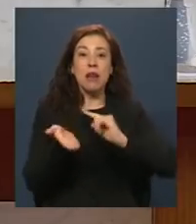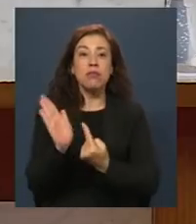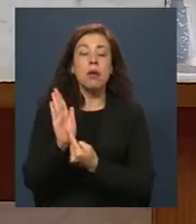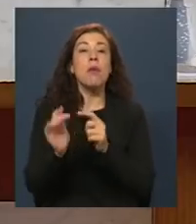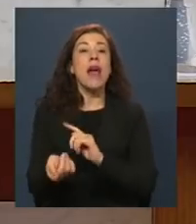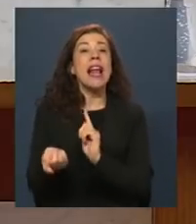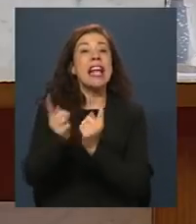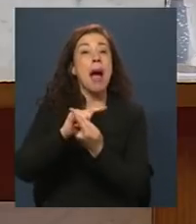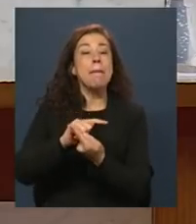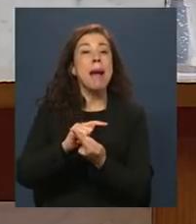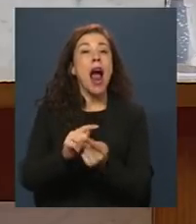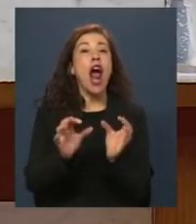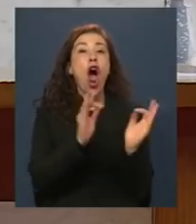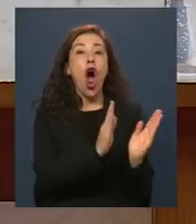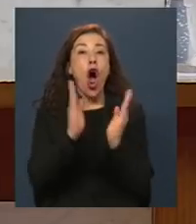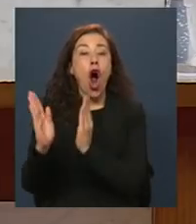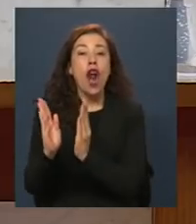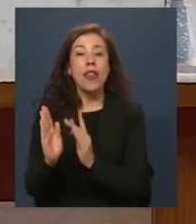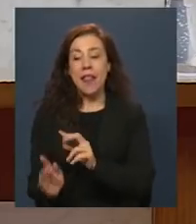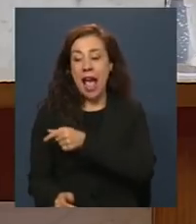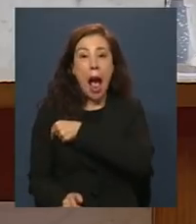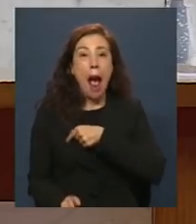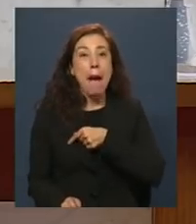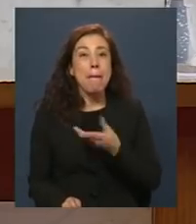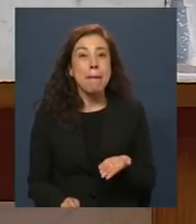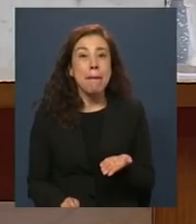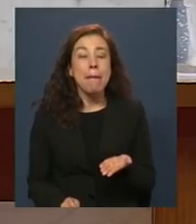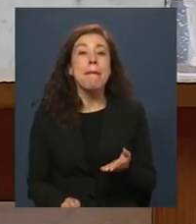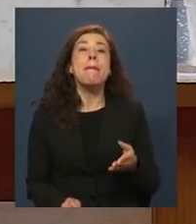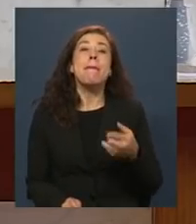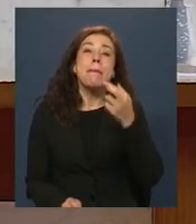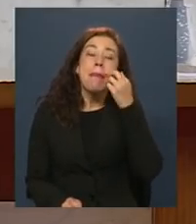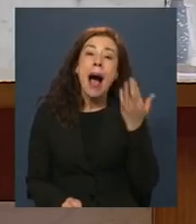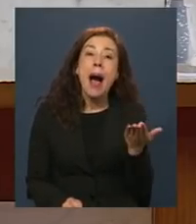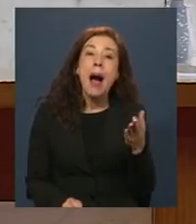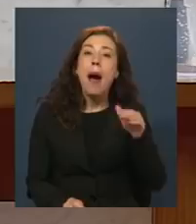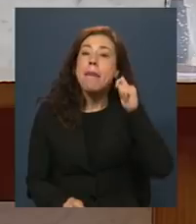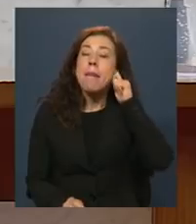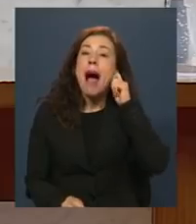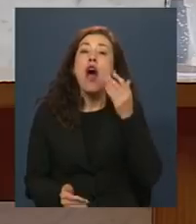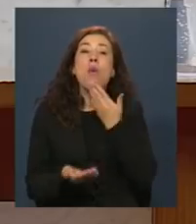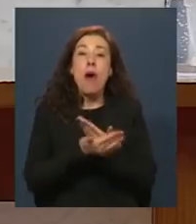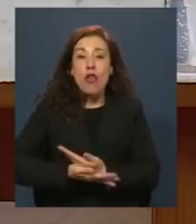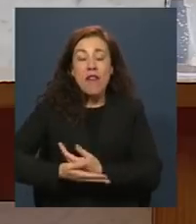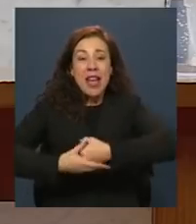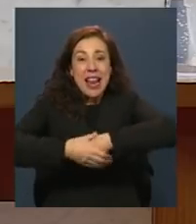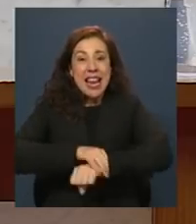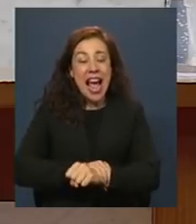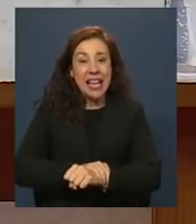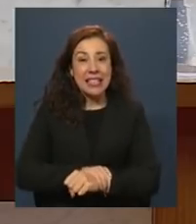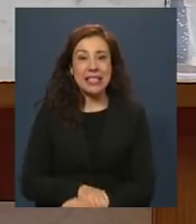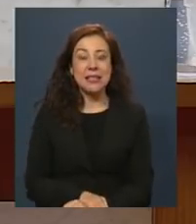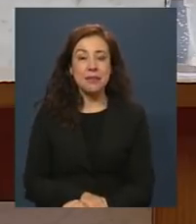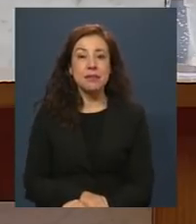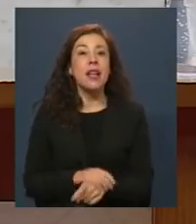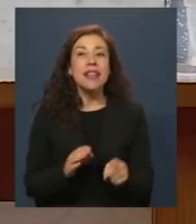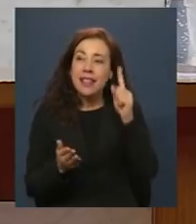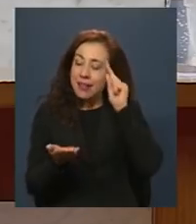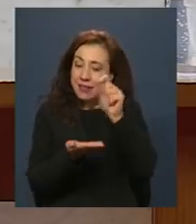el orden de los apellidos de los padres y madres en la inscripción del nacimiento. Esta propuesta era parte de la agenda de